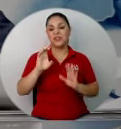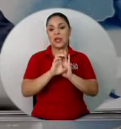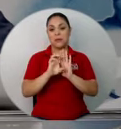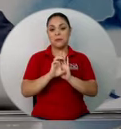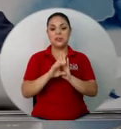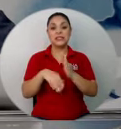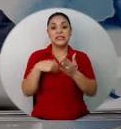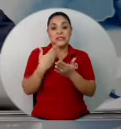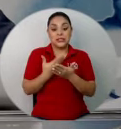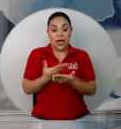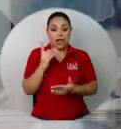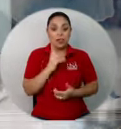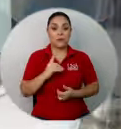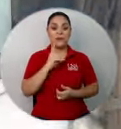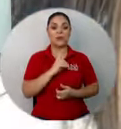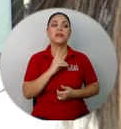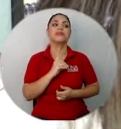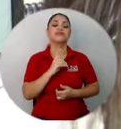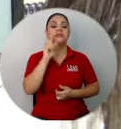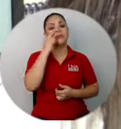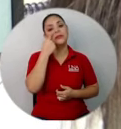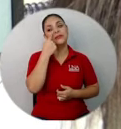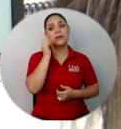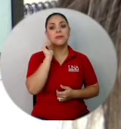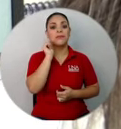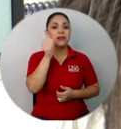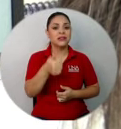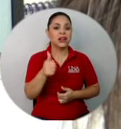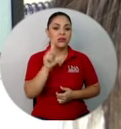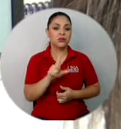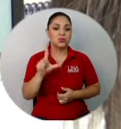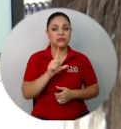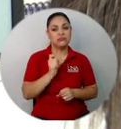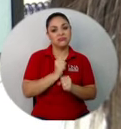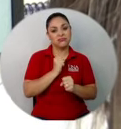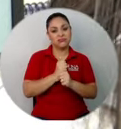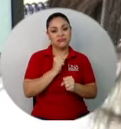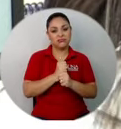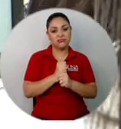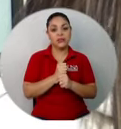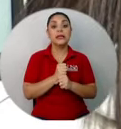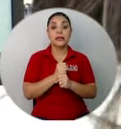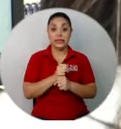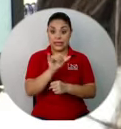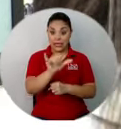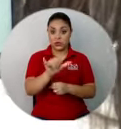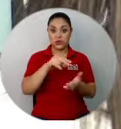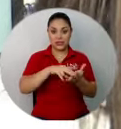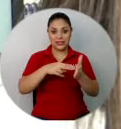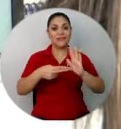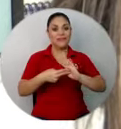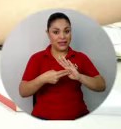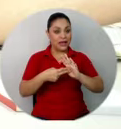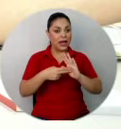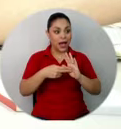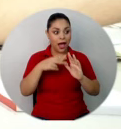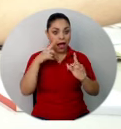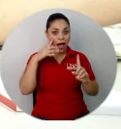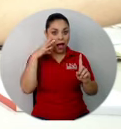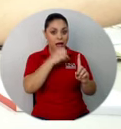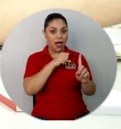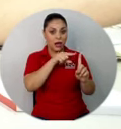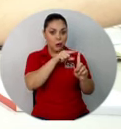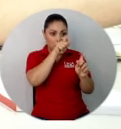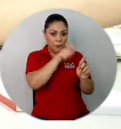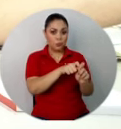qué pereza, mañana es lunes, hay que ir a trabajar, preocupémonos. Eso ya es un indicador del clima, el clima que tenemos